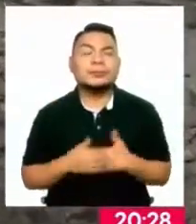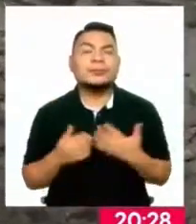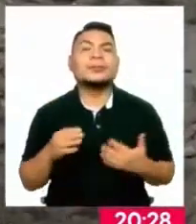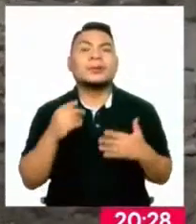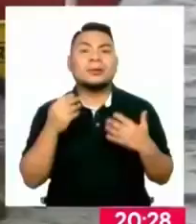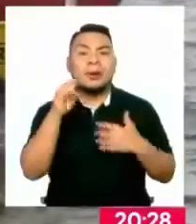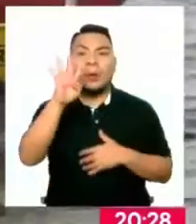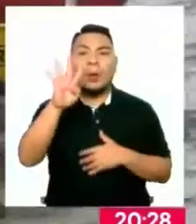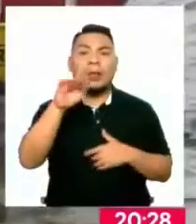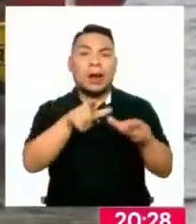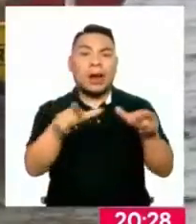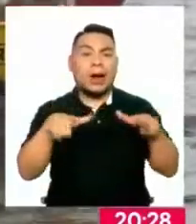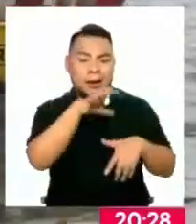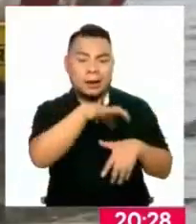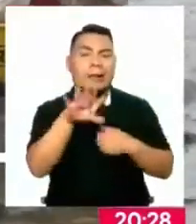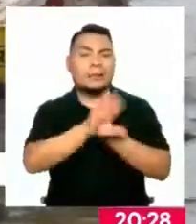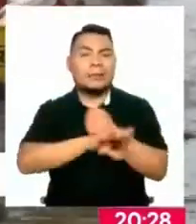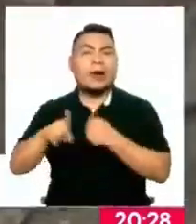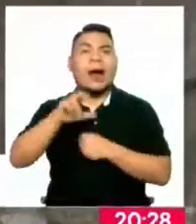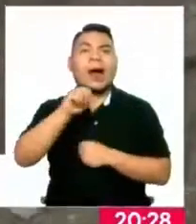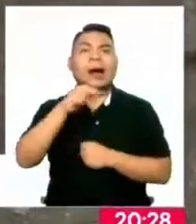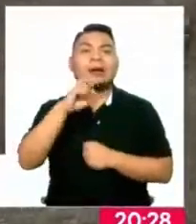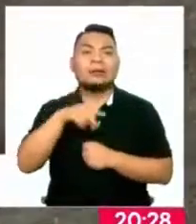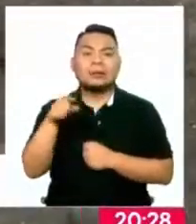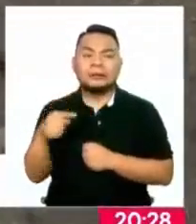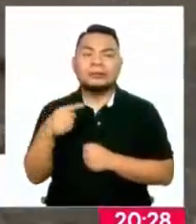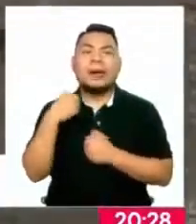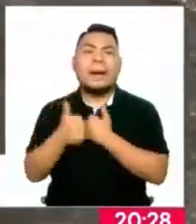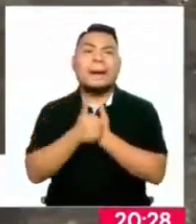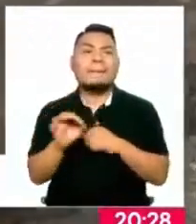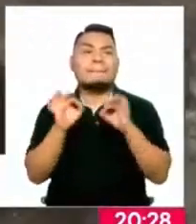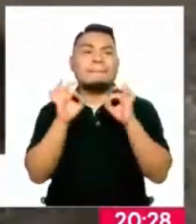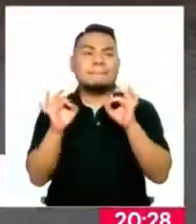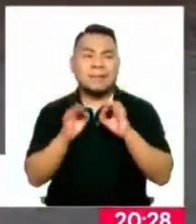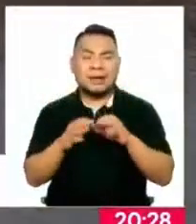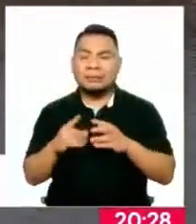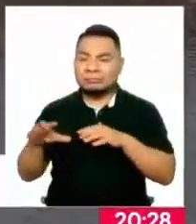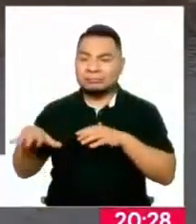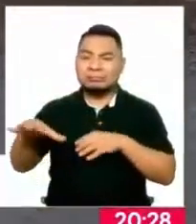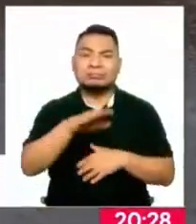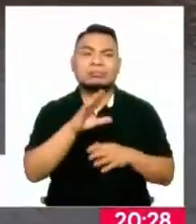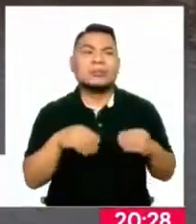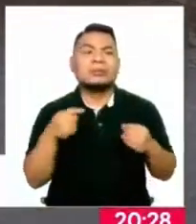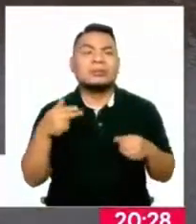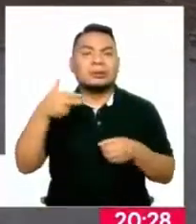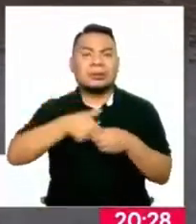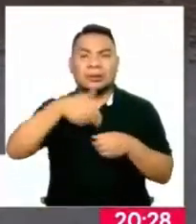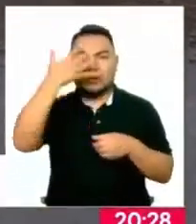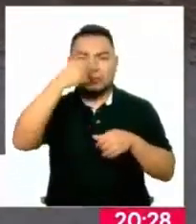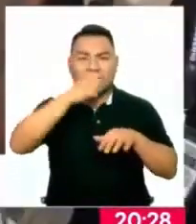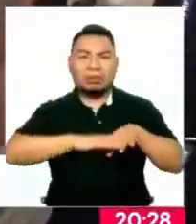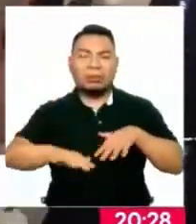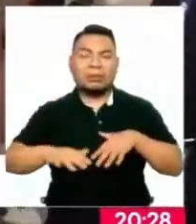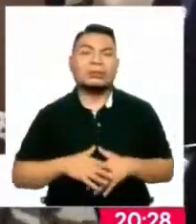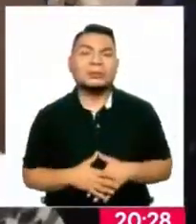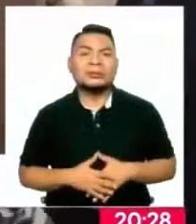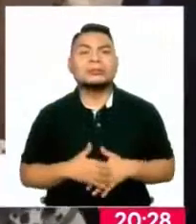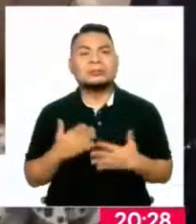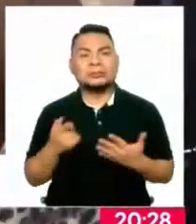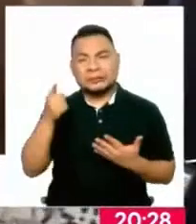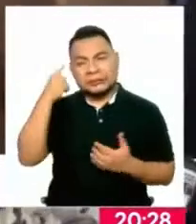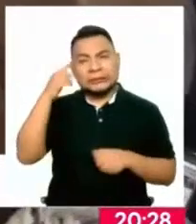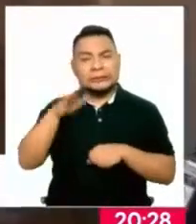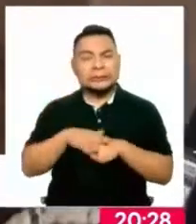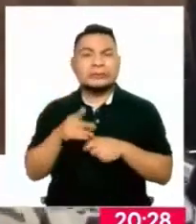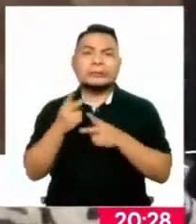Cuatro áreas protegidas del litoral de Ancón están en peligro de perder su biodiversidad a causa del derrame de petróleo. Ante esta